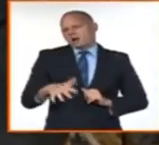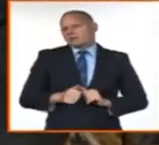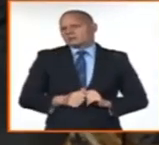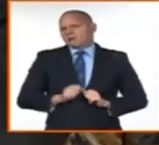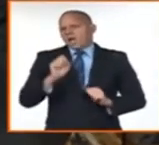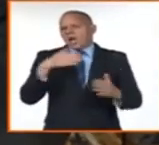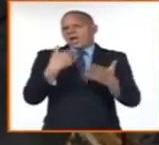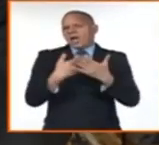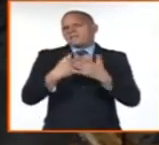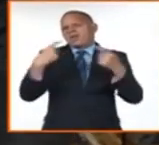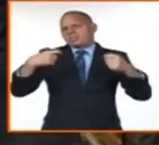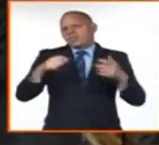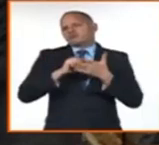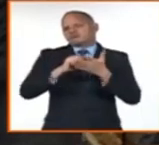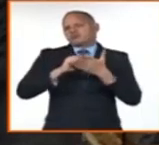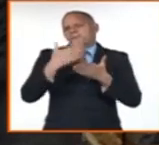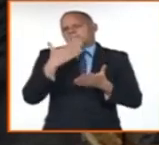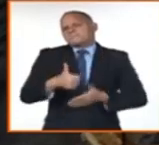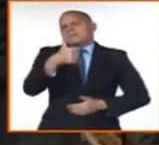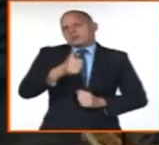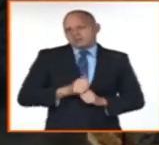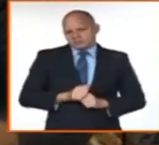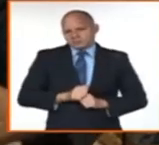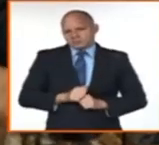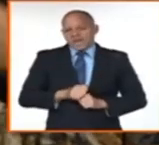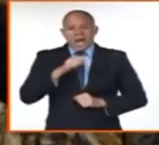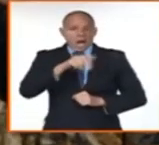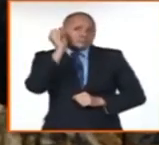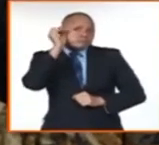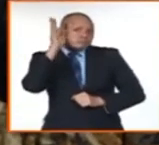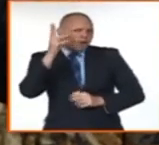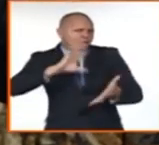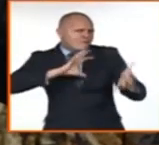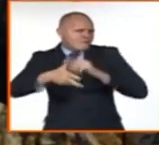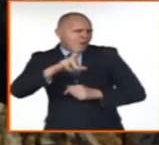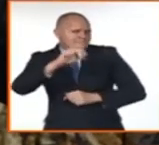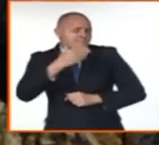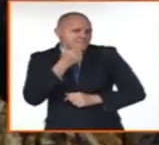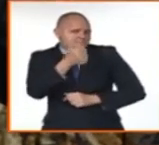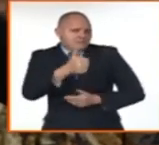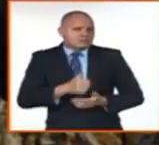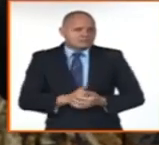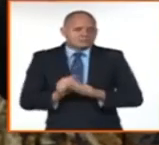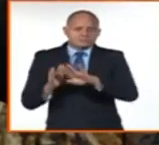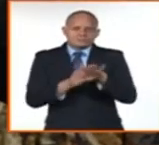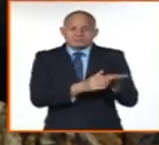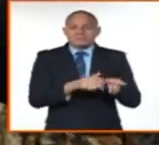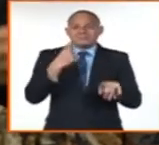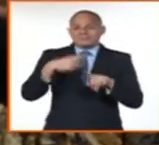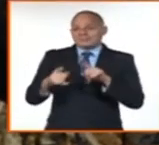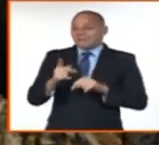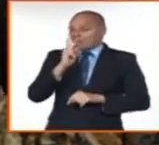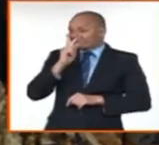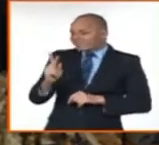Con la administración pública, porque también necesitamos que en la administración pública, para que las políticas públicas cada vez sean más